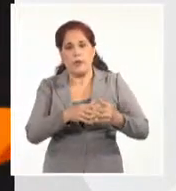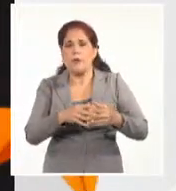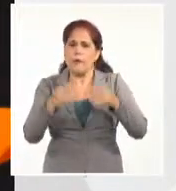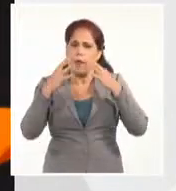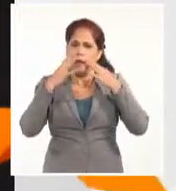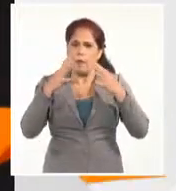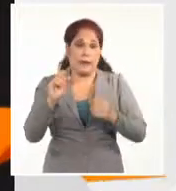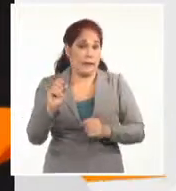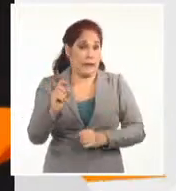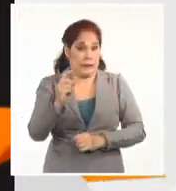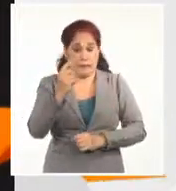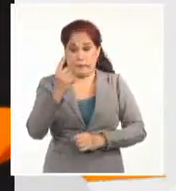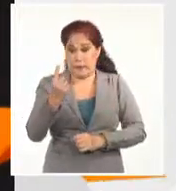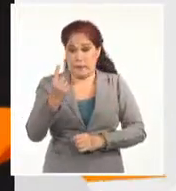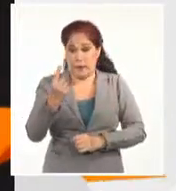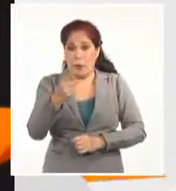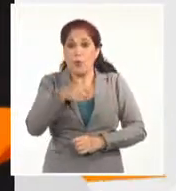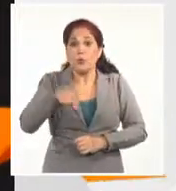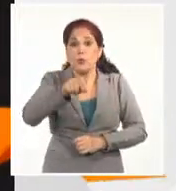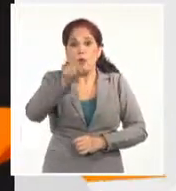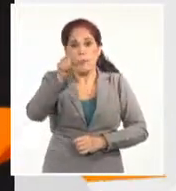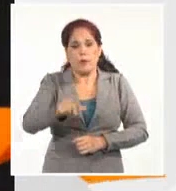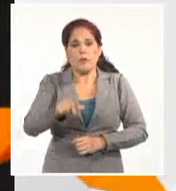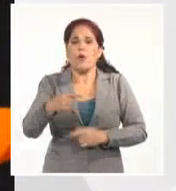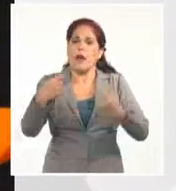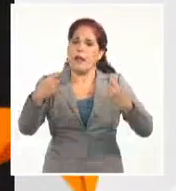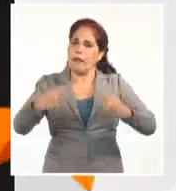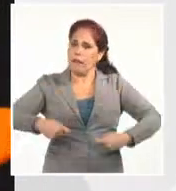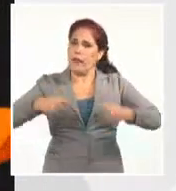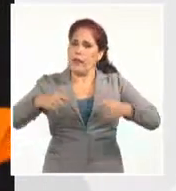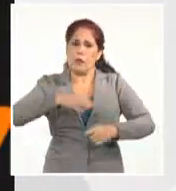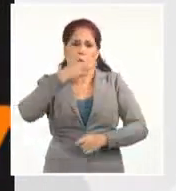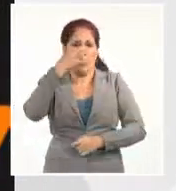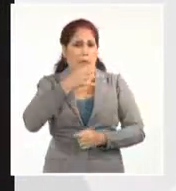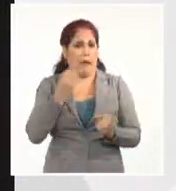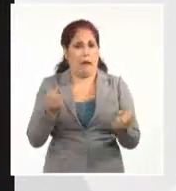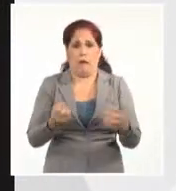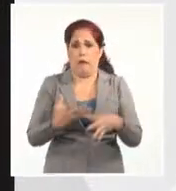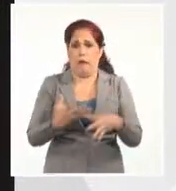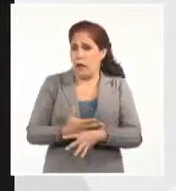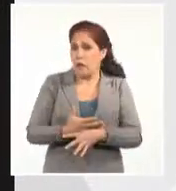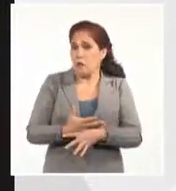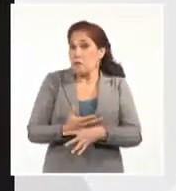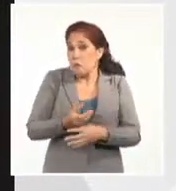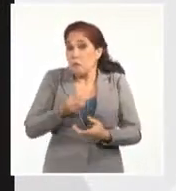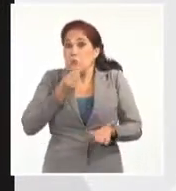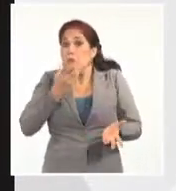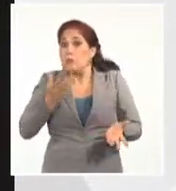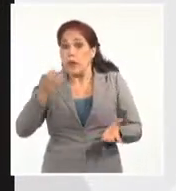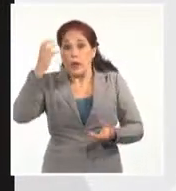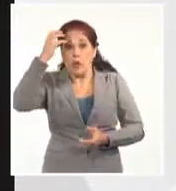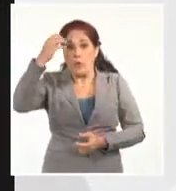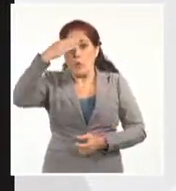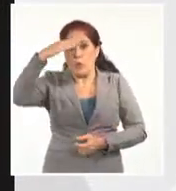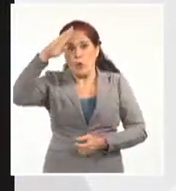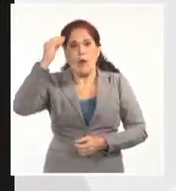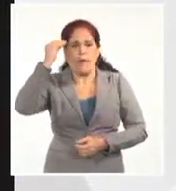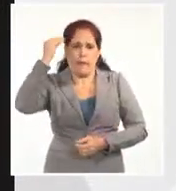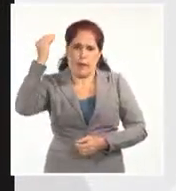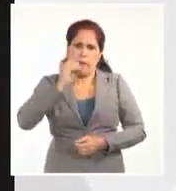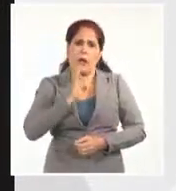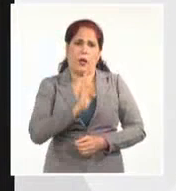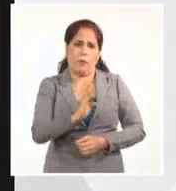que todos los ciudadanos tienen derecho a manifestación. Creo que eso es algo que el gobierno de Cuba debería de